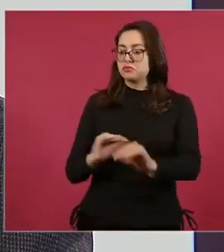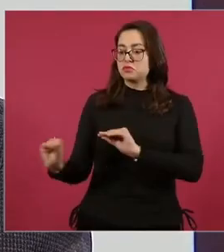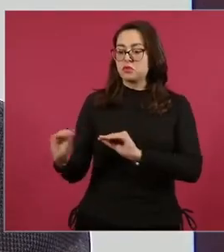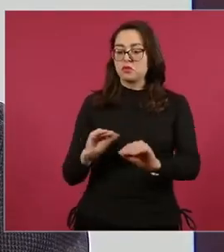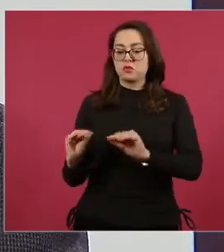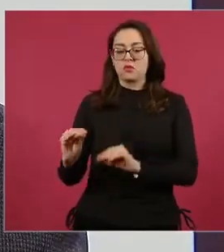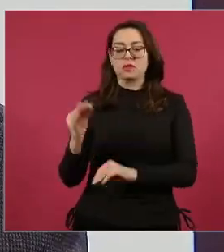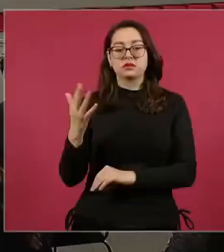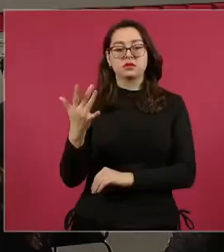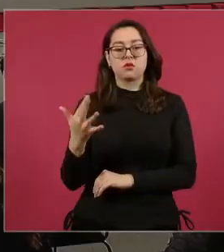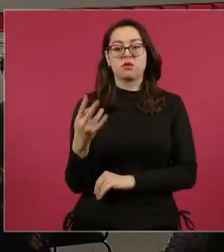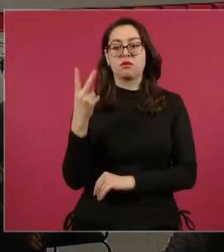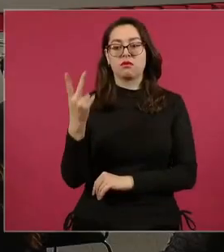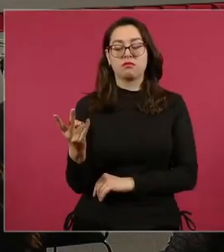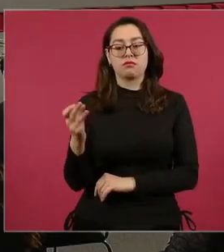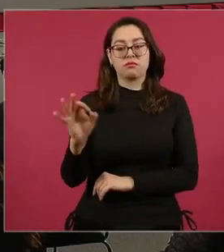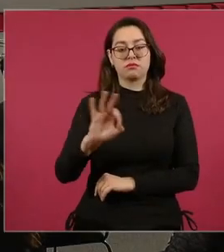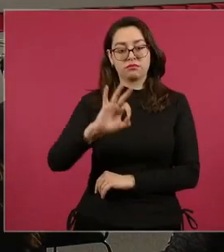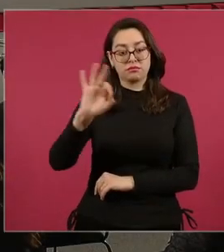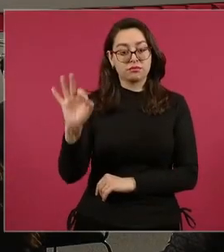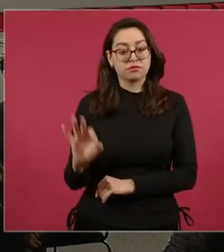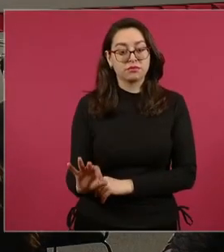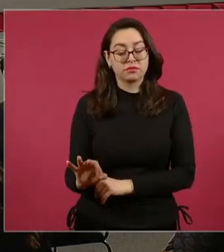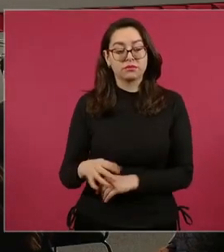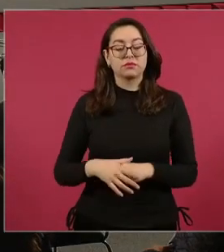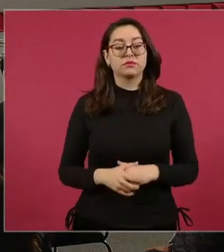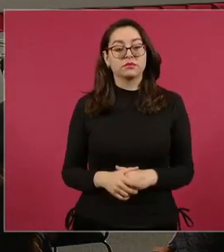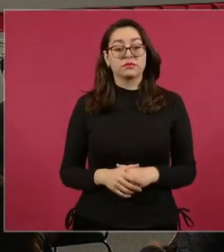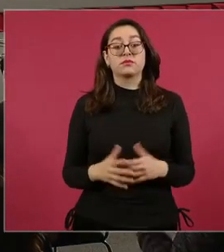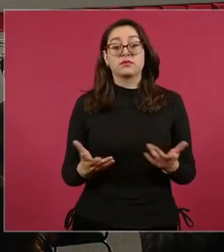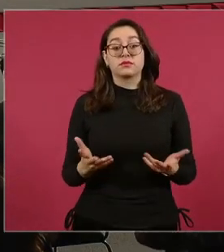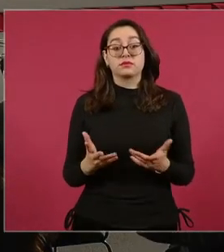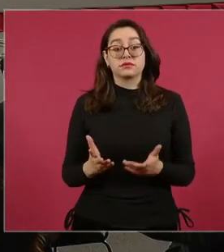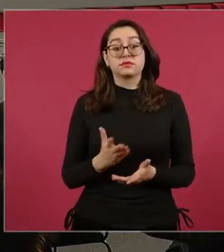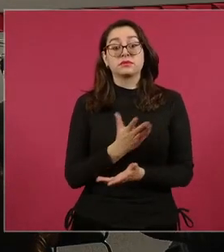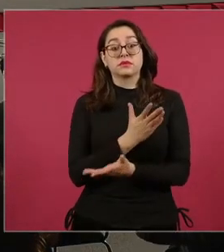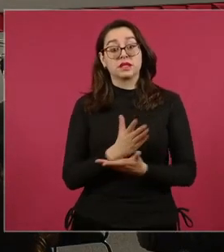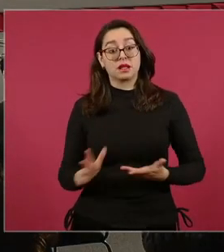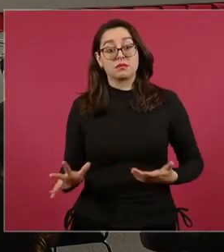la aportación del gobierno federal de 13 centrales